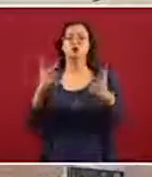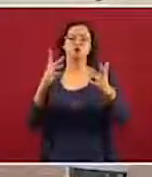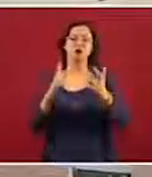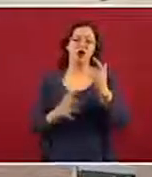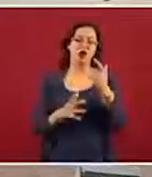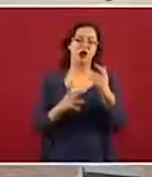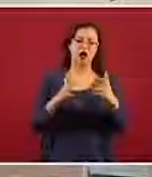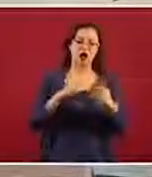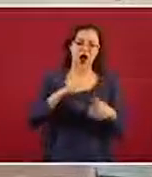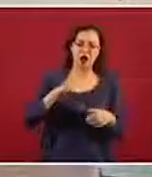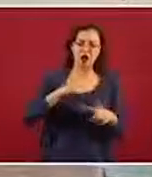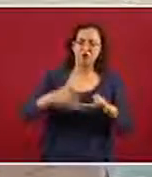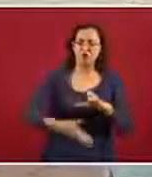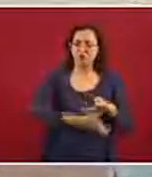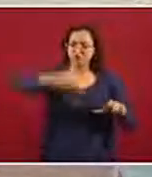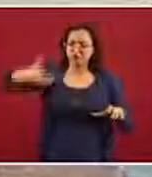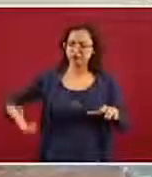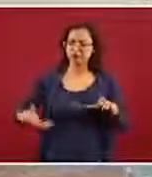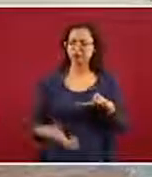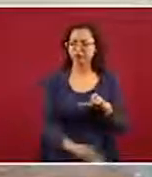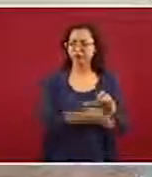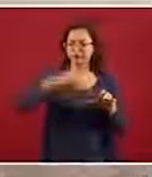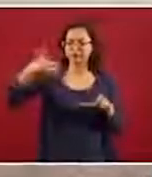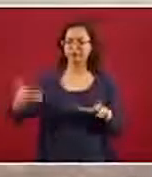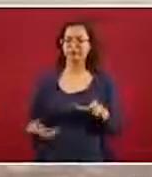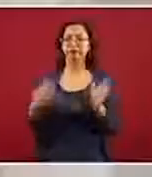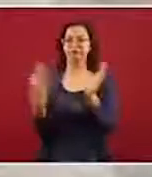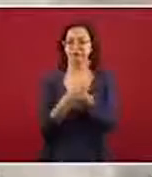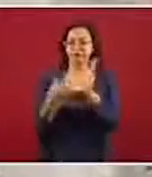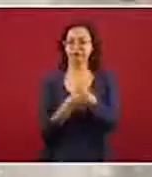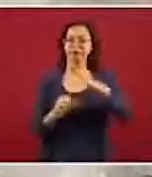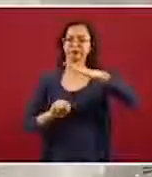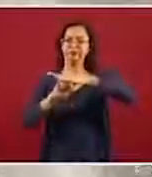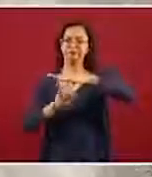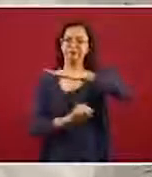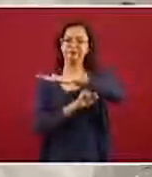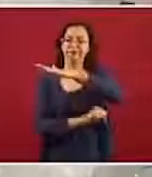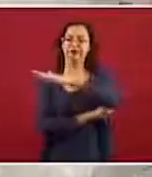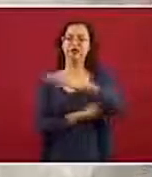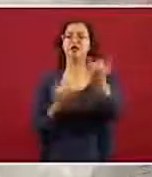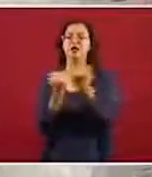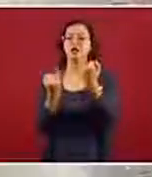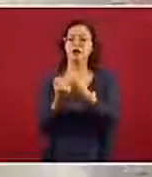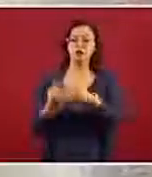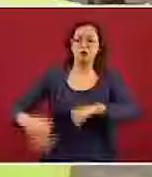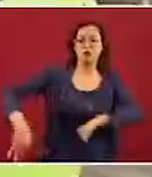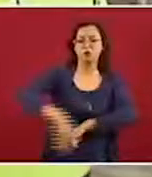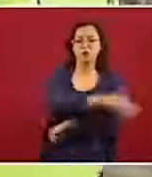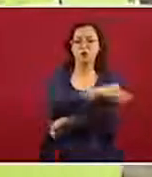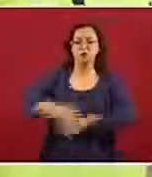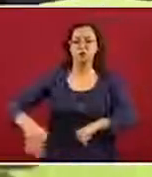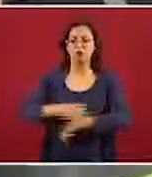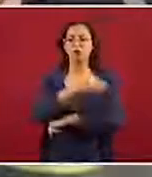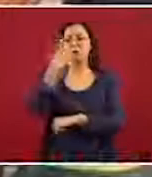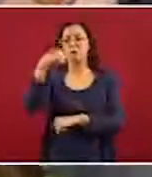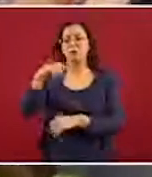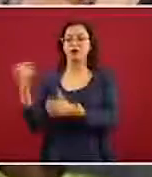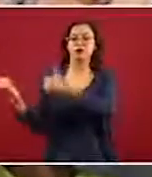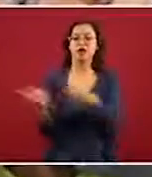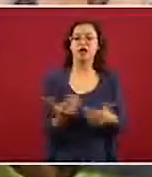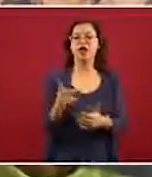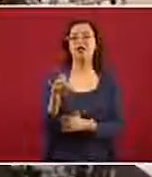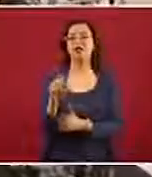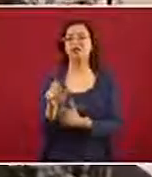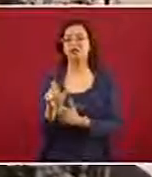realizan labores de excavación, habilitado de acero para cimentación y trazo y nivelación de planta de diésel. En la vialidad y